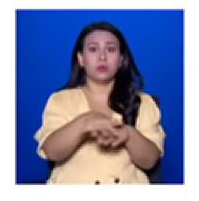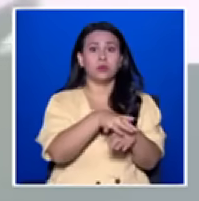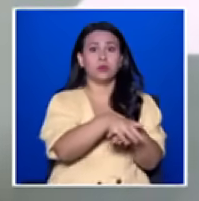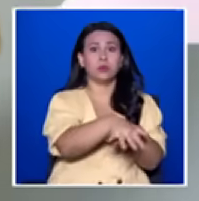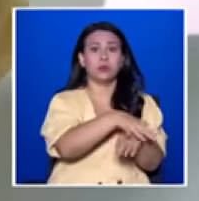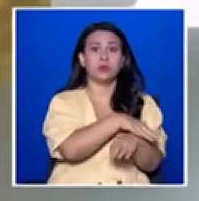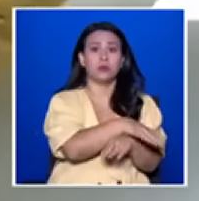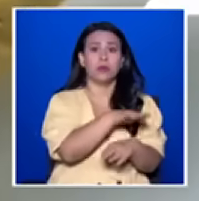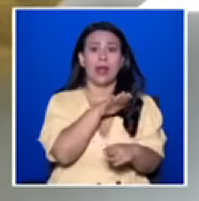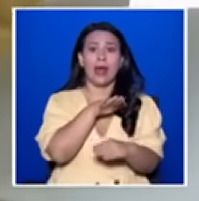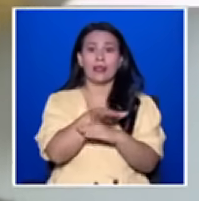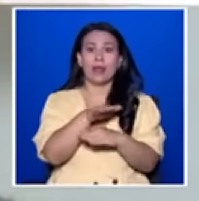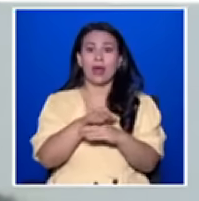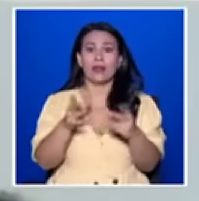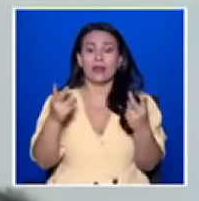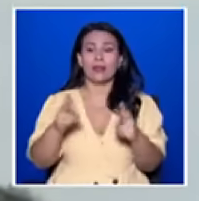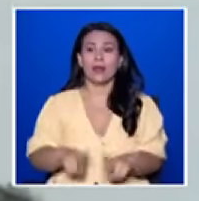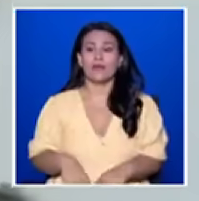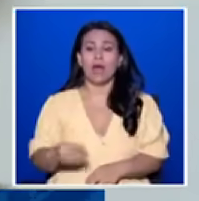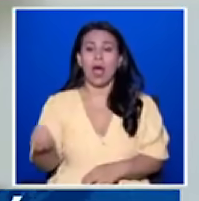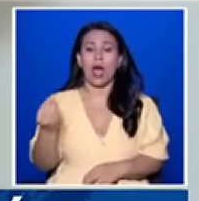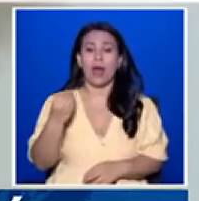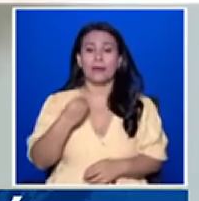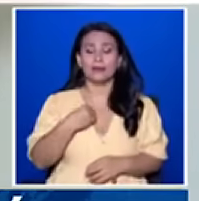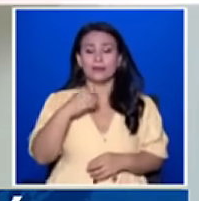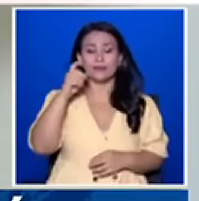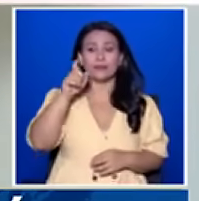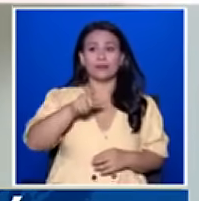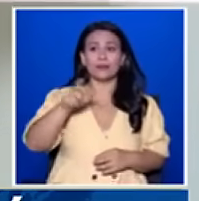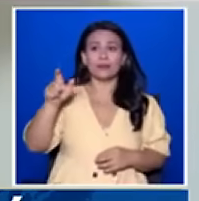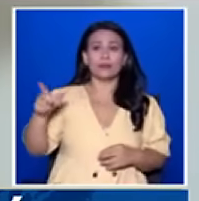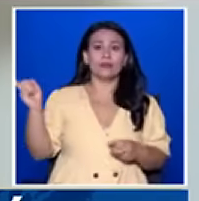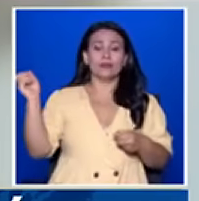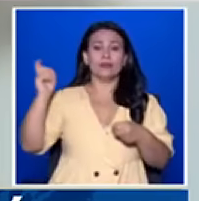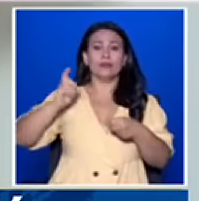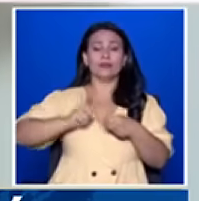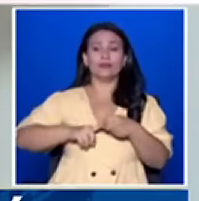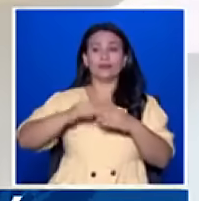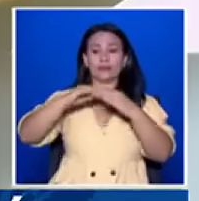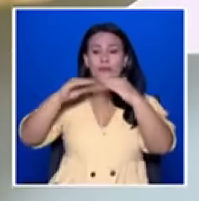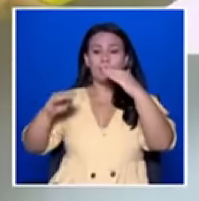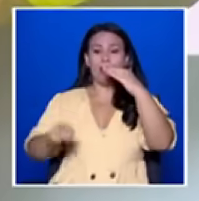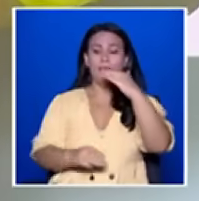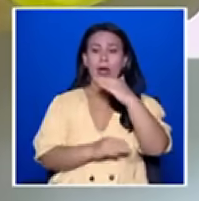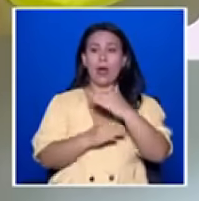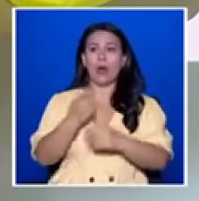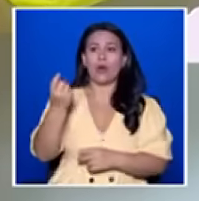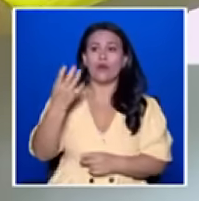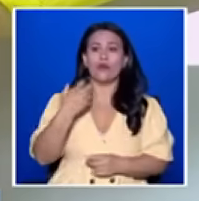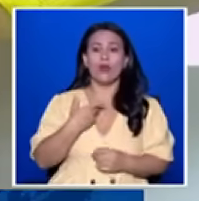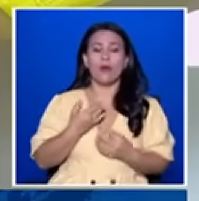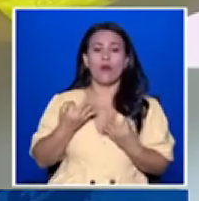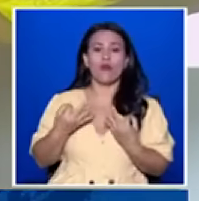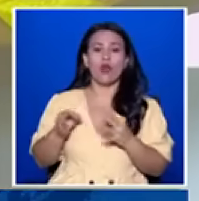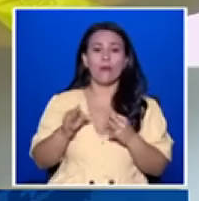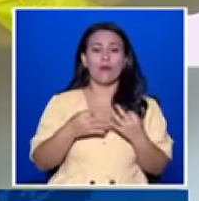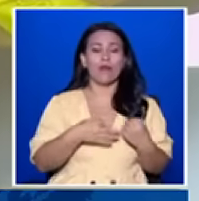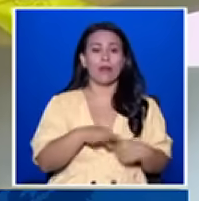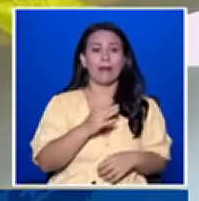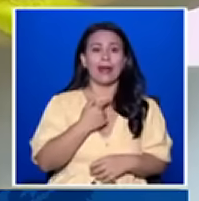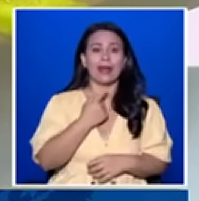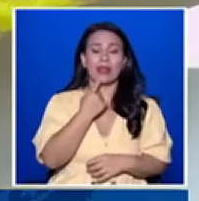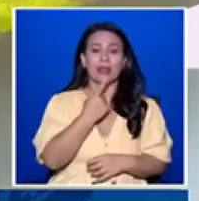tarde. Como estrategia inicial vamos a ingresar personal a la parte baja del encañonamiento. Esta es una medida extrema, hay que